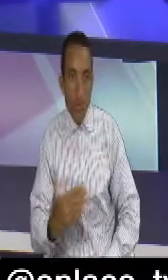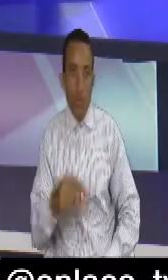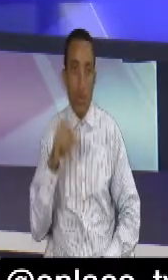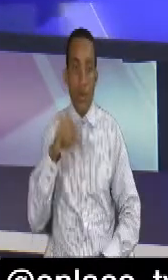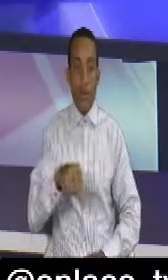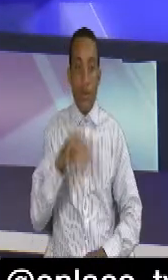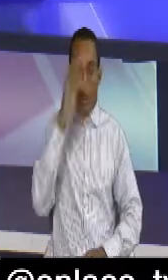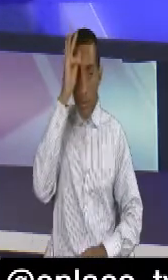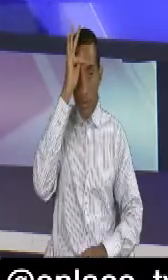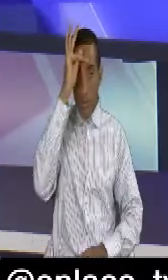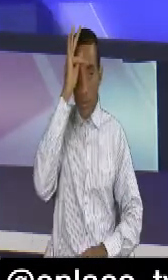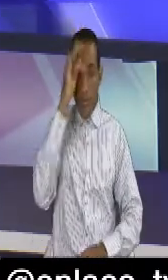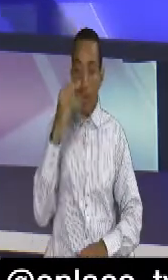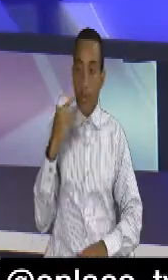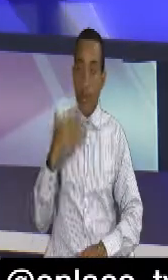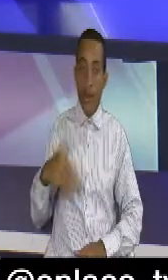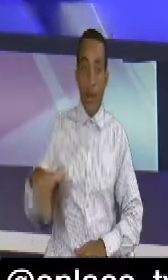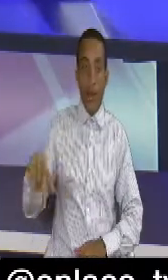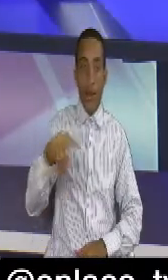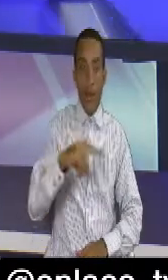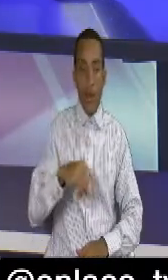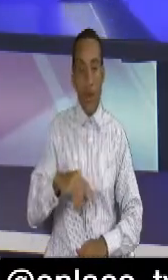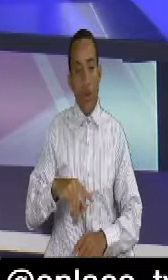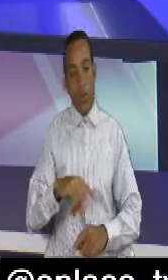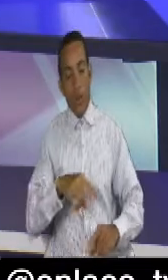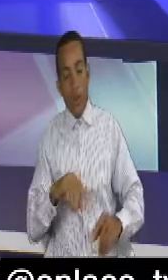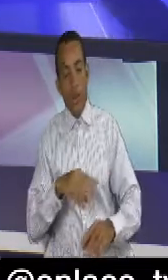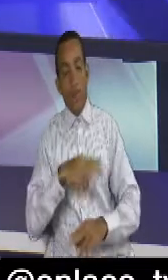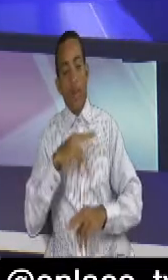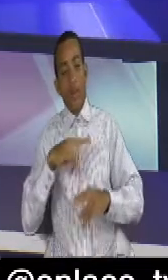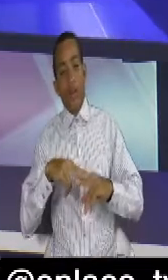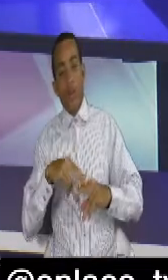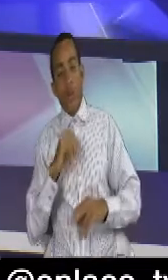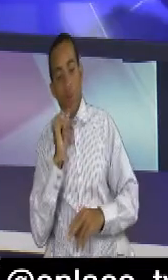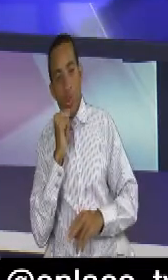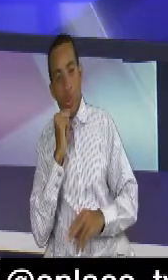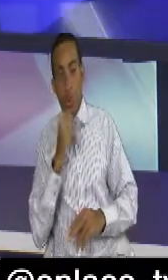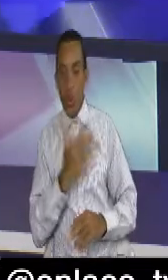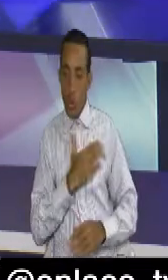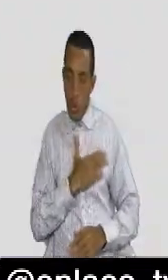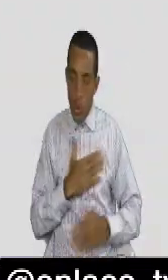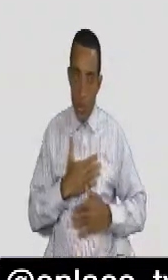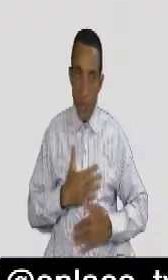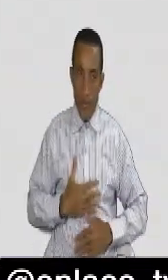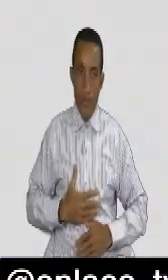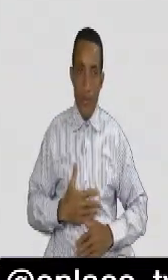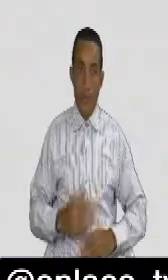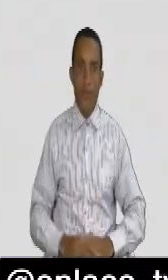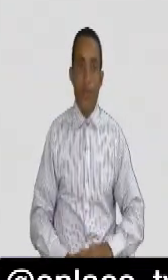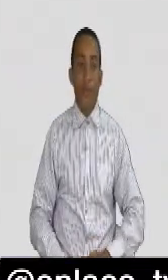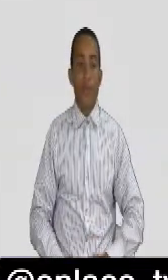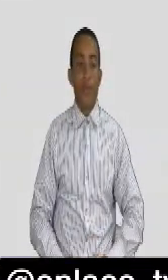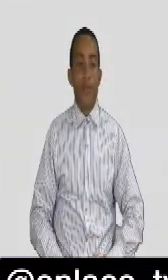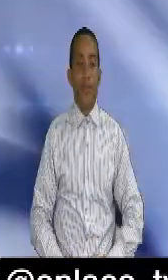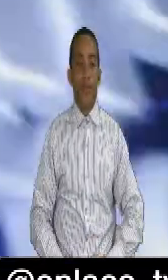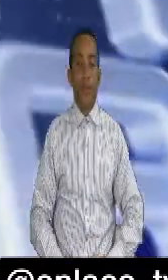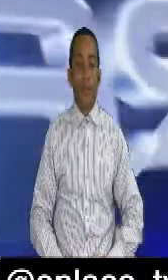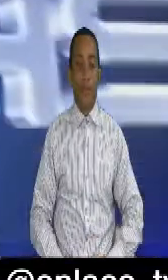Medio. Ellas son el aliento de muchos pacientes en este centro asistencial. Con el patrocinio de Impala